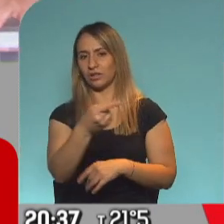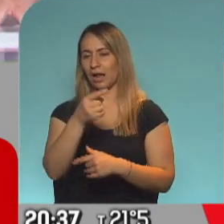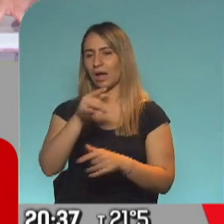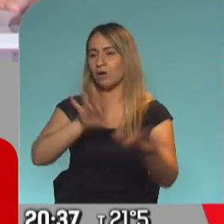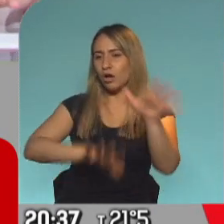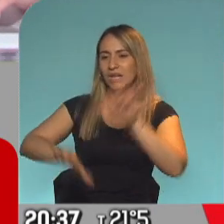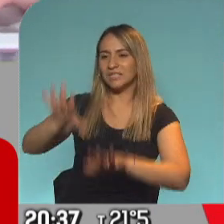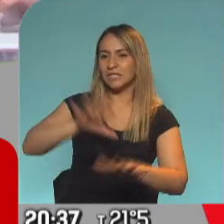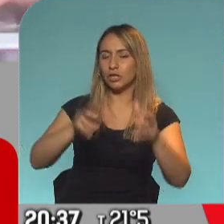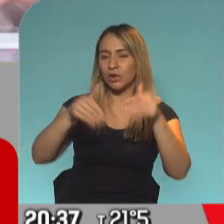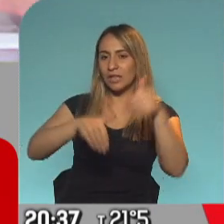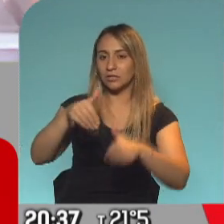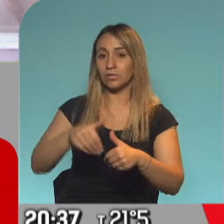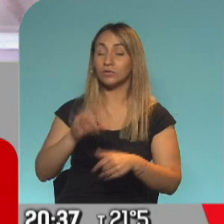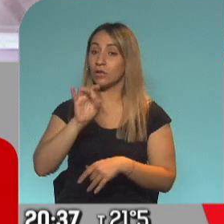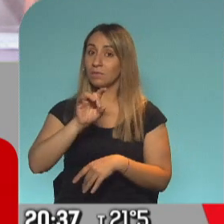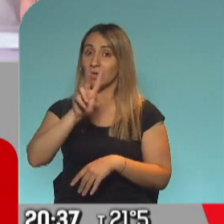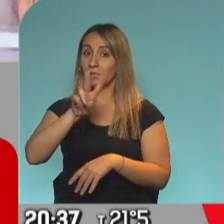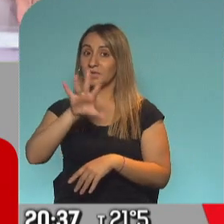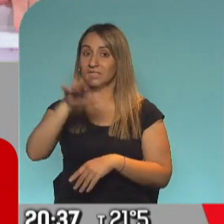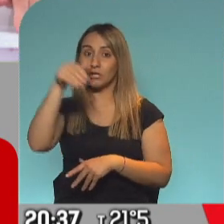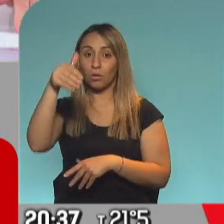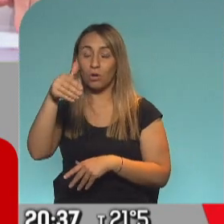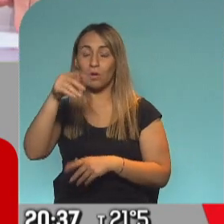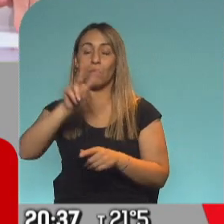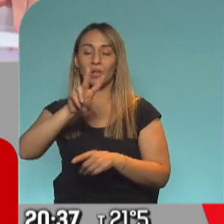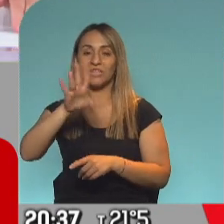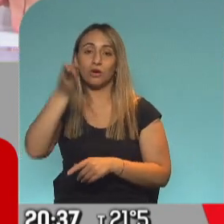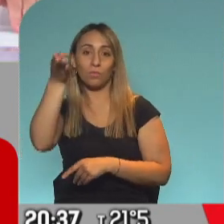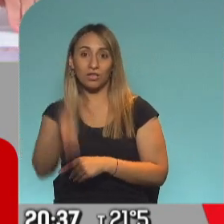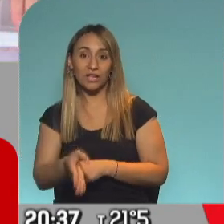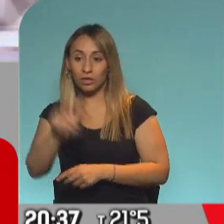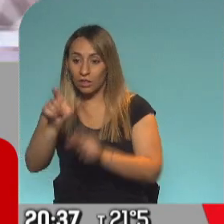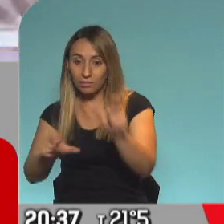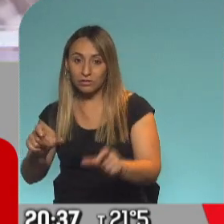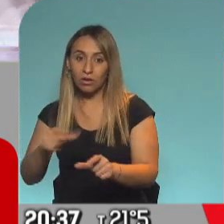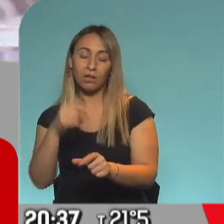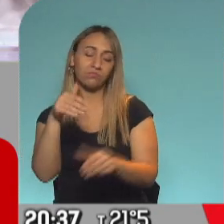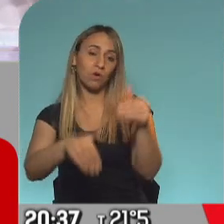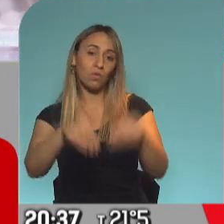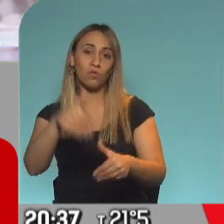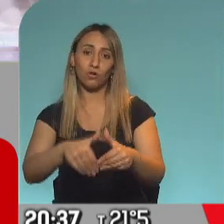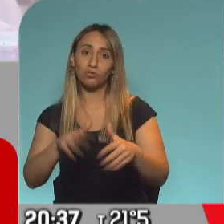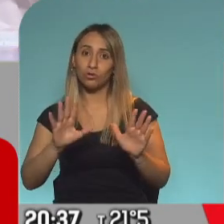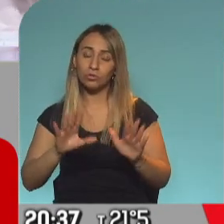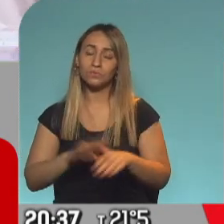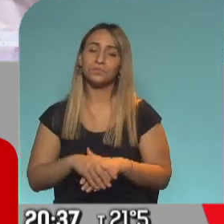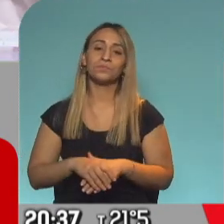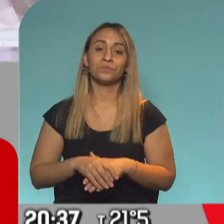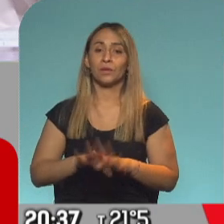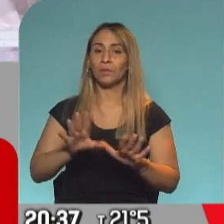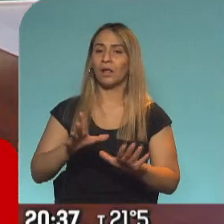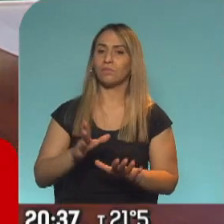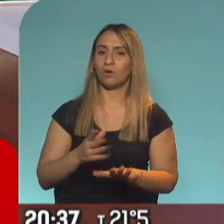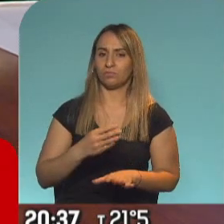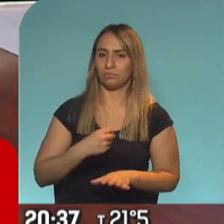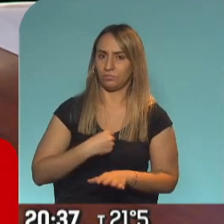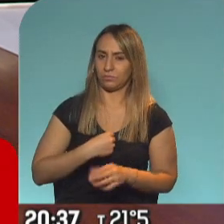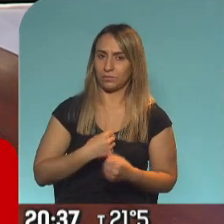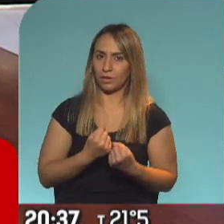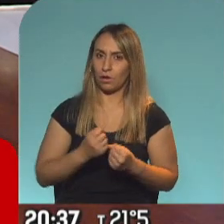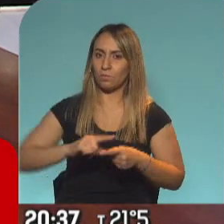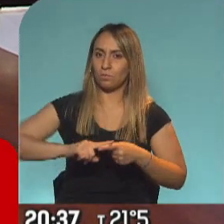eran, no eran libres en el sentido de que no había logrado participar los principales líderes de la oposición, pero eran transparentes en el sentido que si no hubiesen inflado y